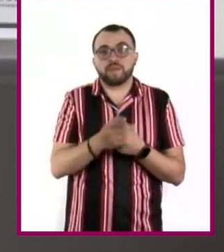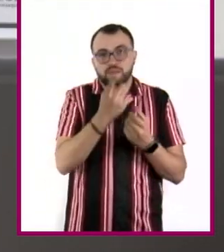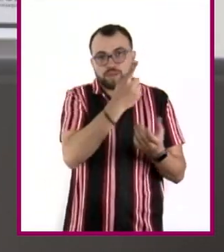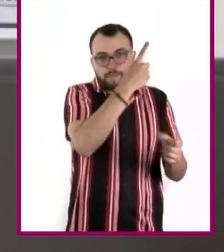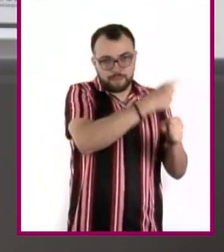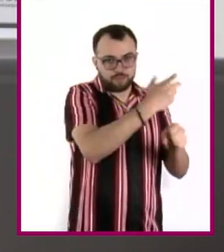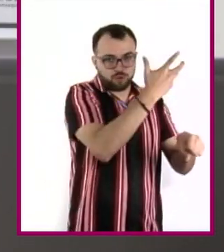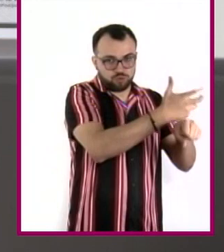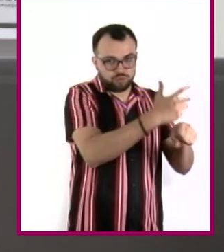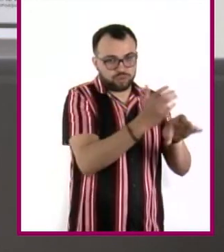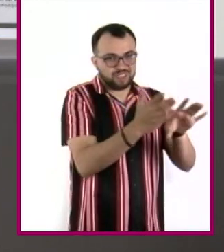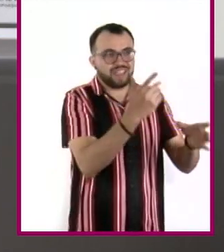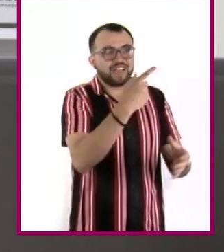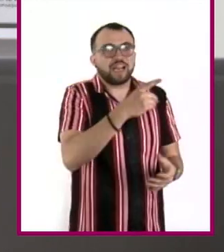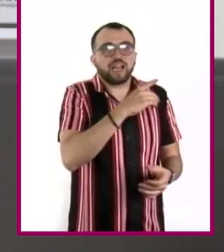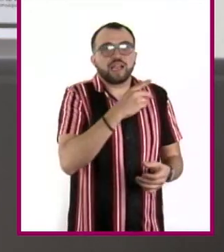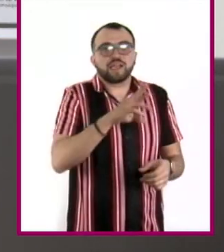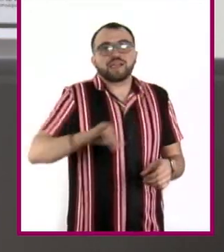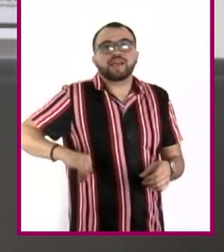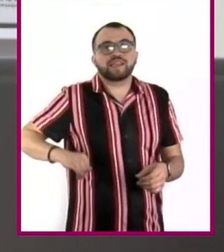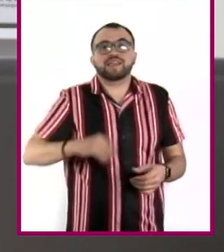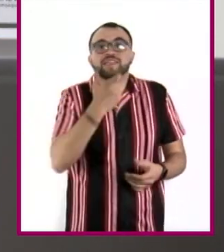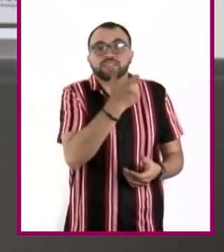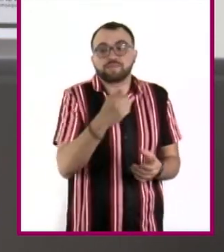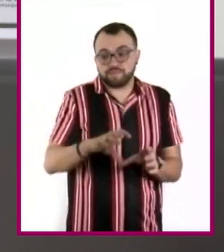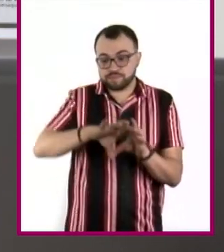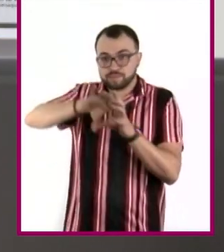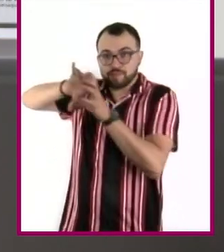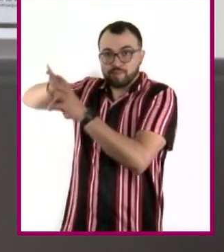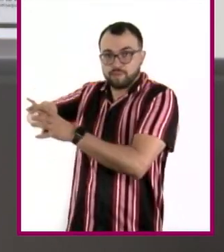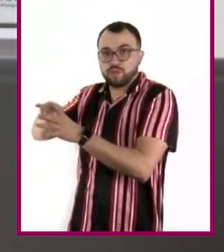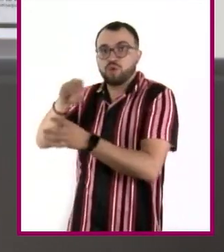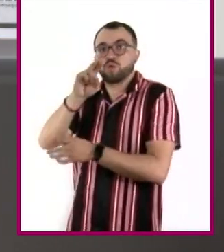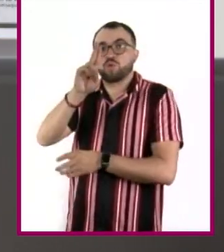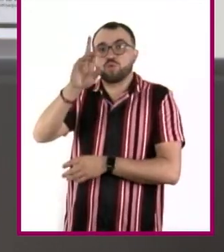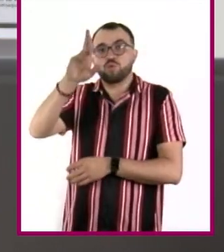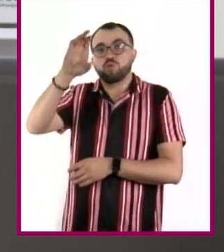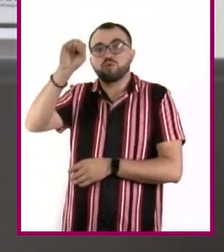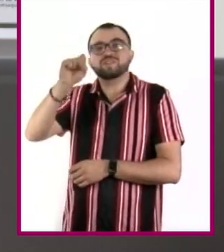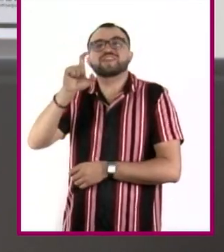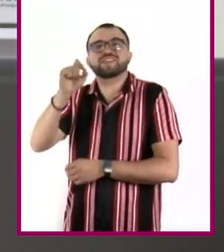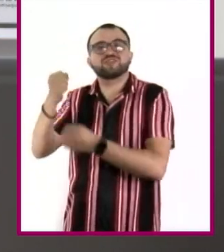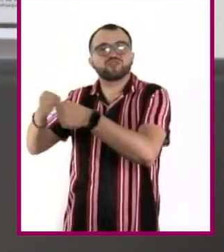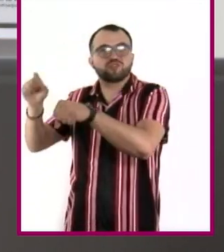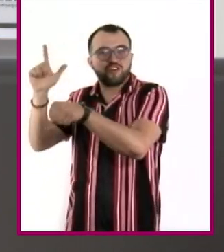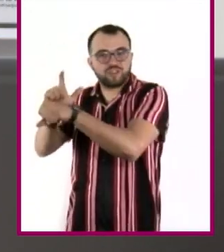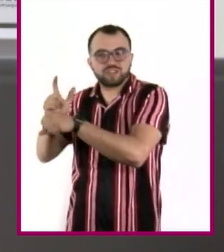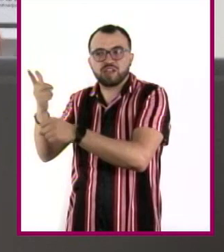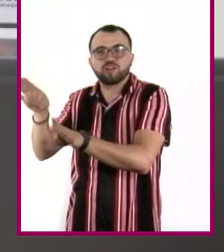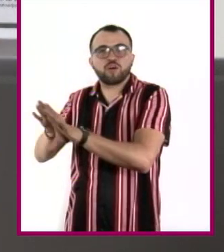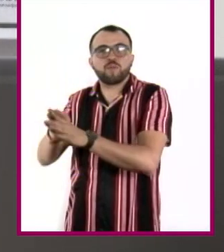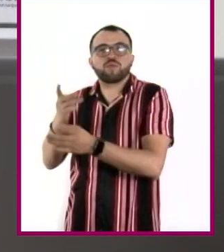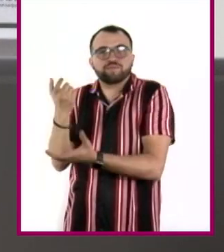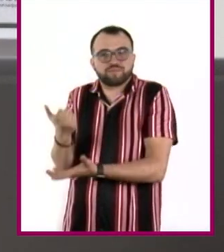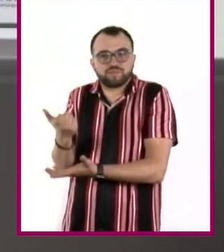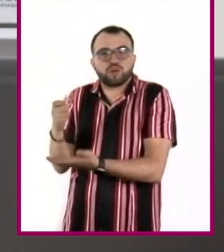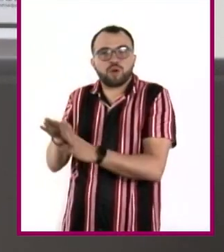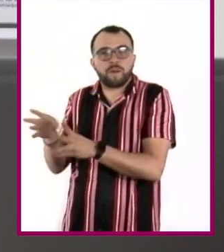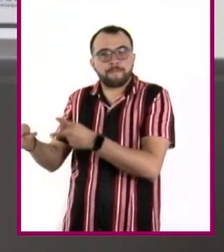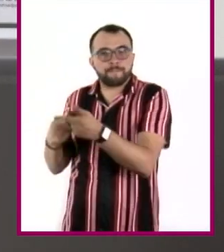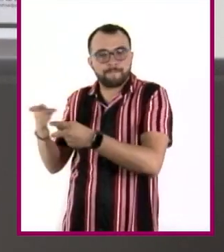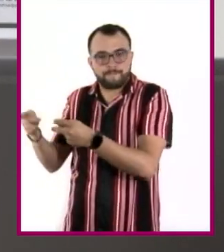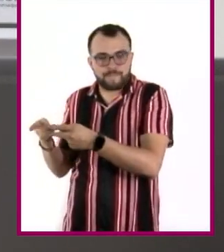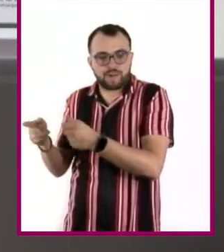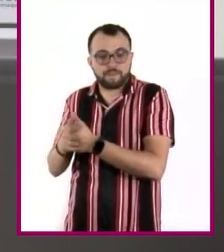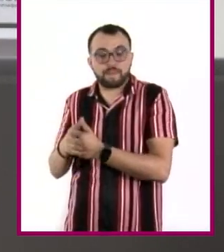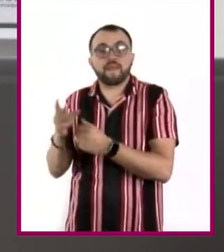mundo, que son las naciones que estaban apoyadas en el comunismo de la Unión Soviética, con una economía planificada. Y finalmente, los